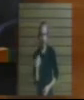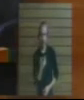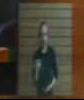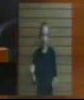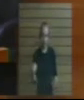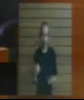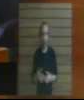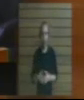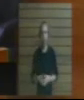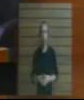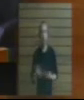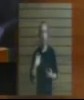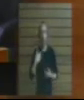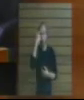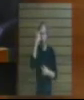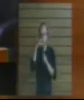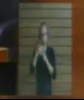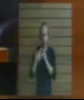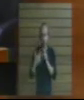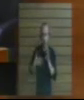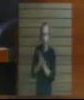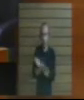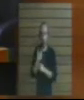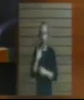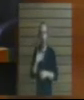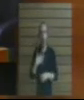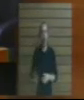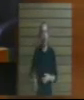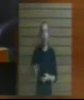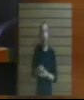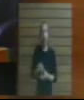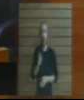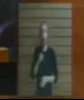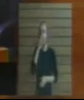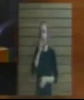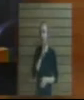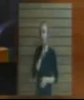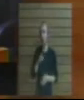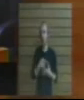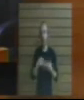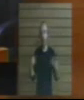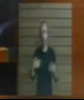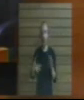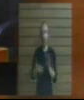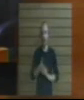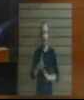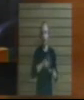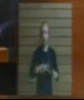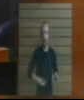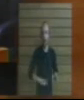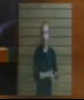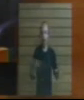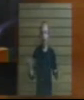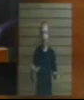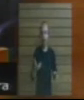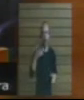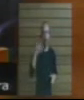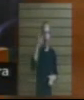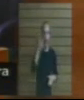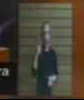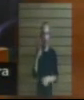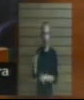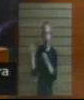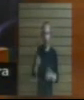situar, ha afirmado que, en fin, no pagar en el año 2016 era defender al conjunto de los ciudadanos. Fíjese, señora Barcos, no pagar en